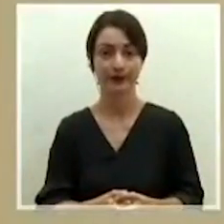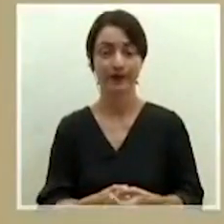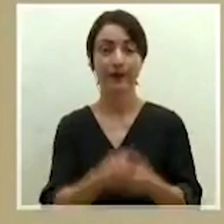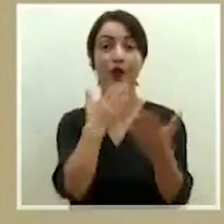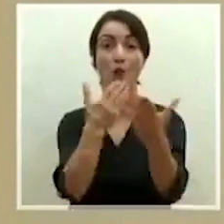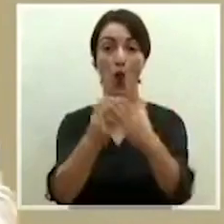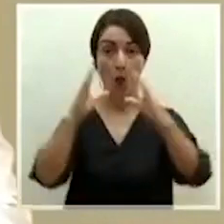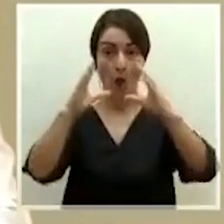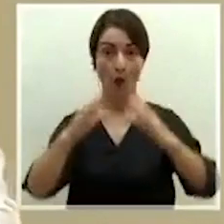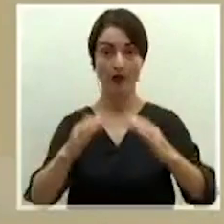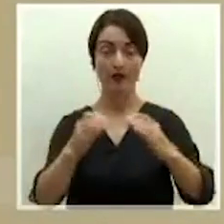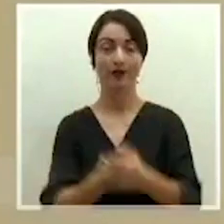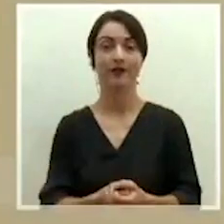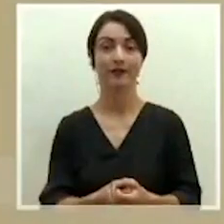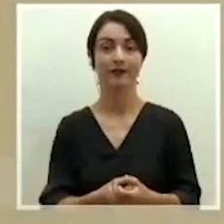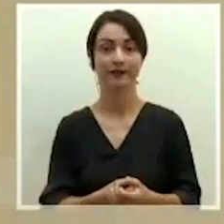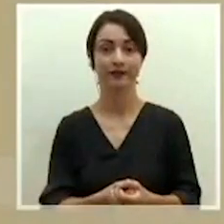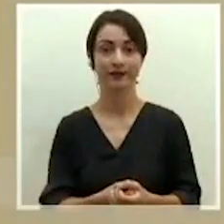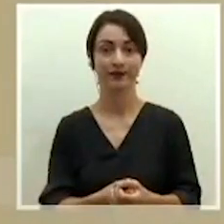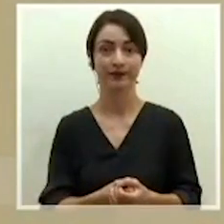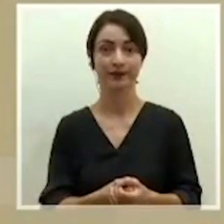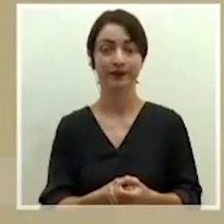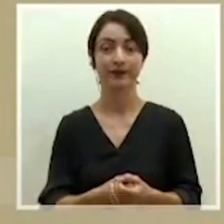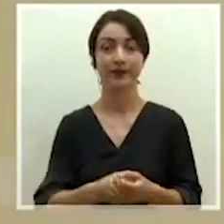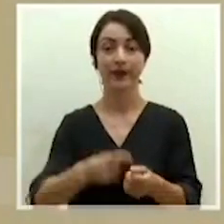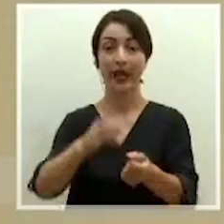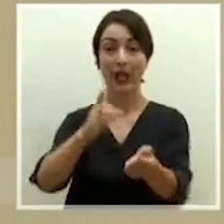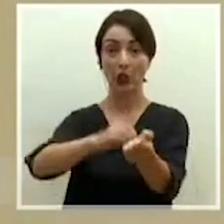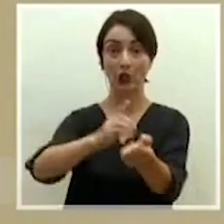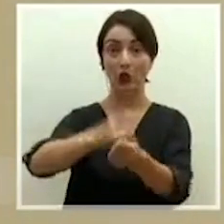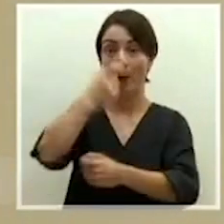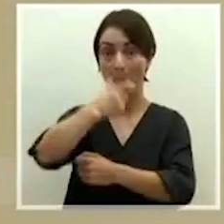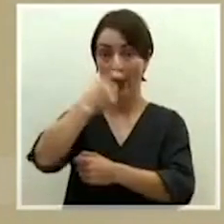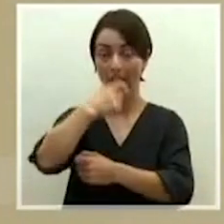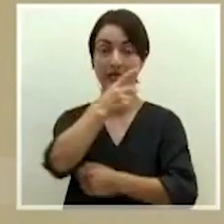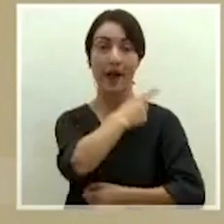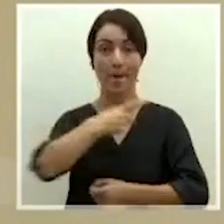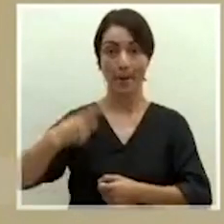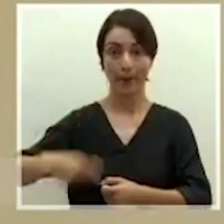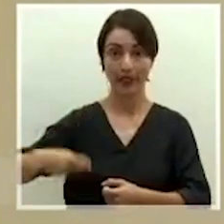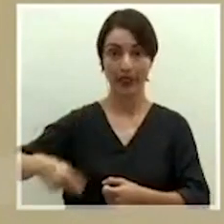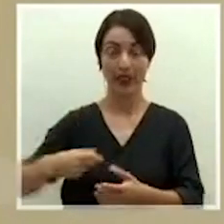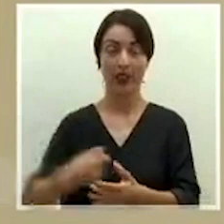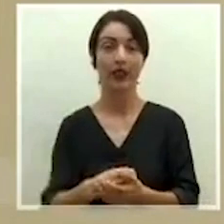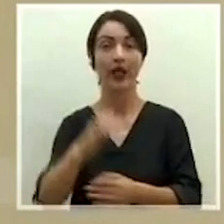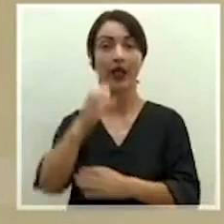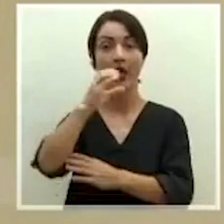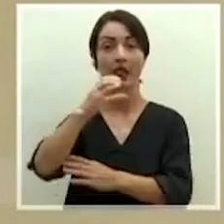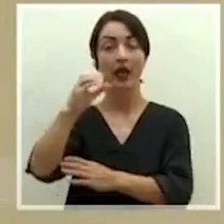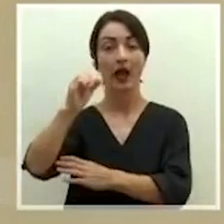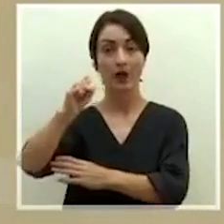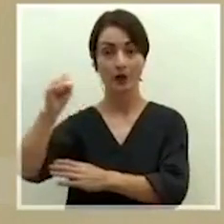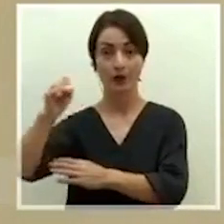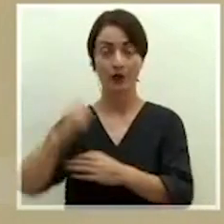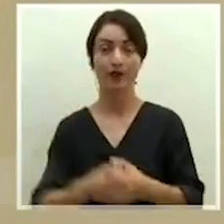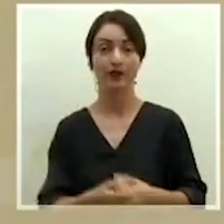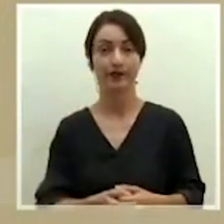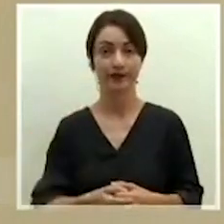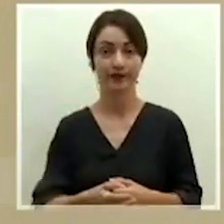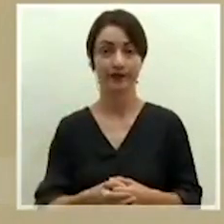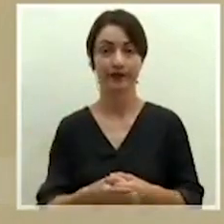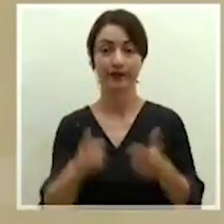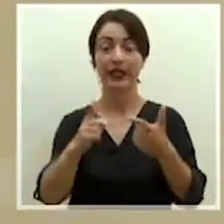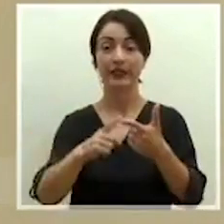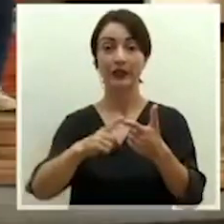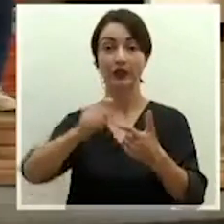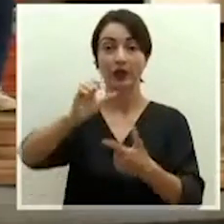Buenas tardes, señor Román Macaya, presidente ejecutivo de la Caja del Seguro Social. Señor